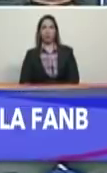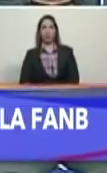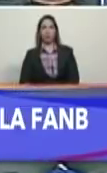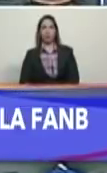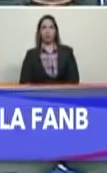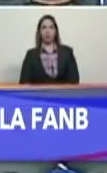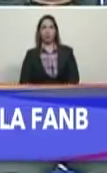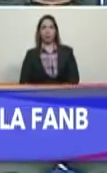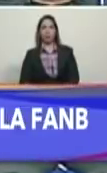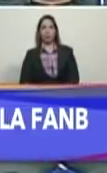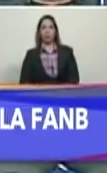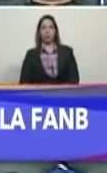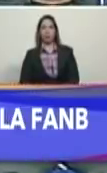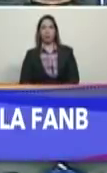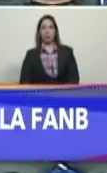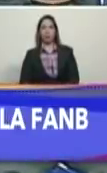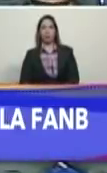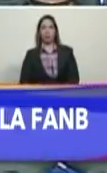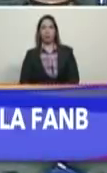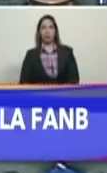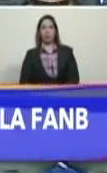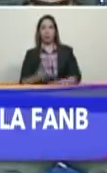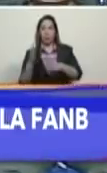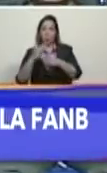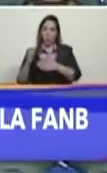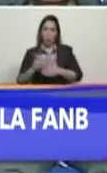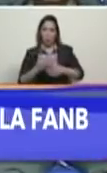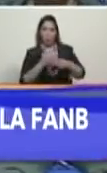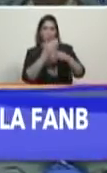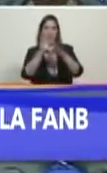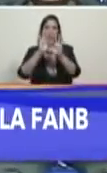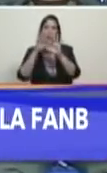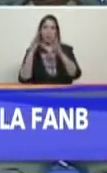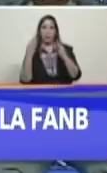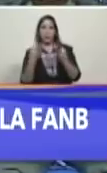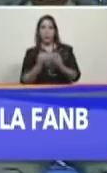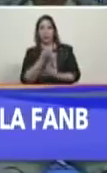de íntimo compartir con su familia,